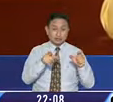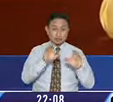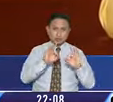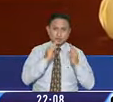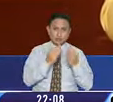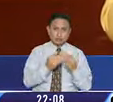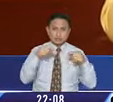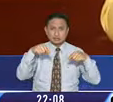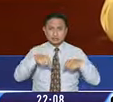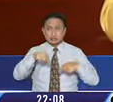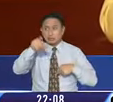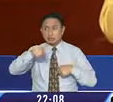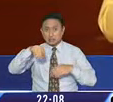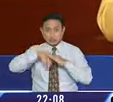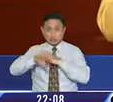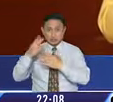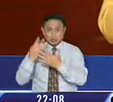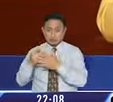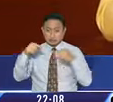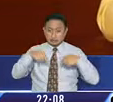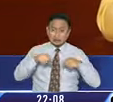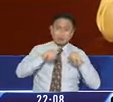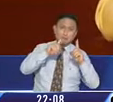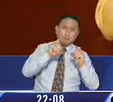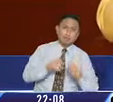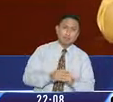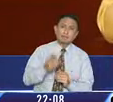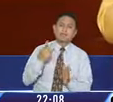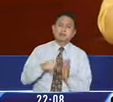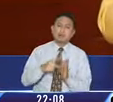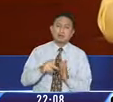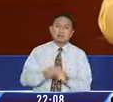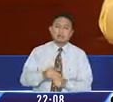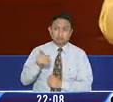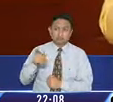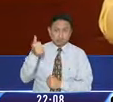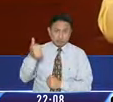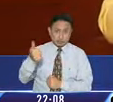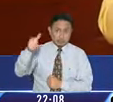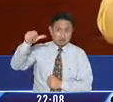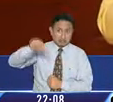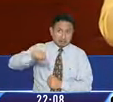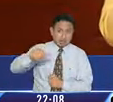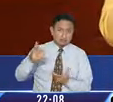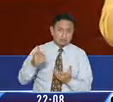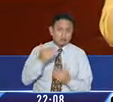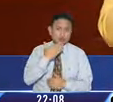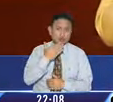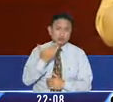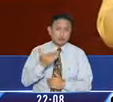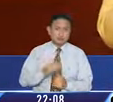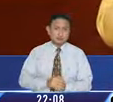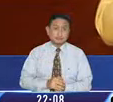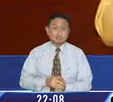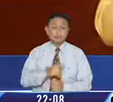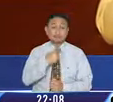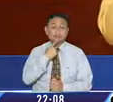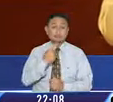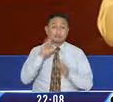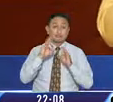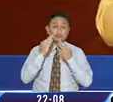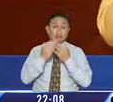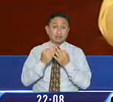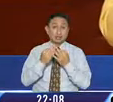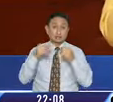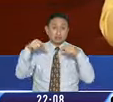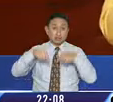familiares de los privados de la libertad, para más que nada tener información respecto a sus, como ya les dije, parientes, familiares que